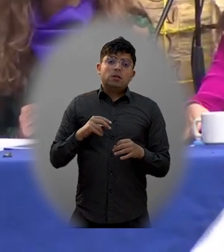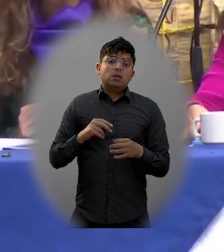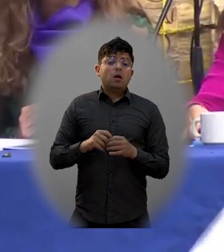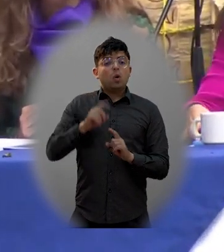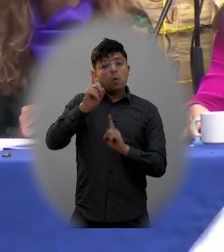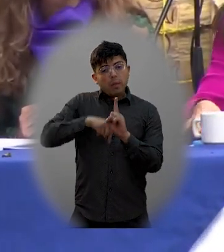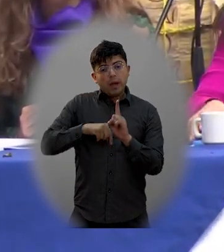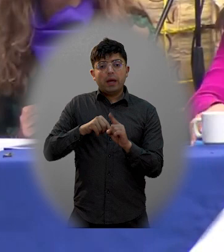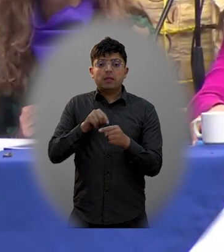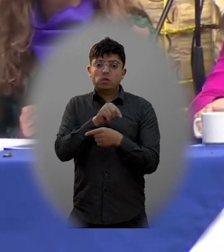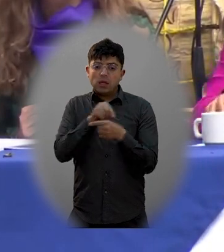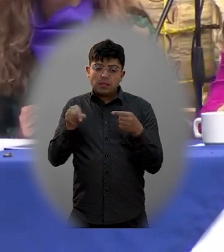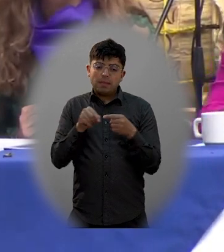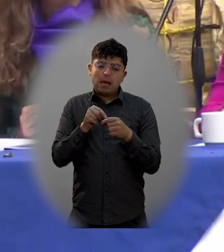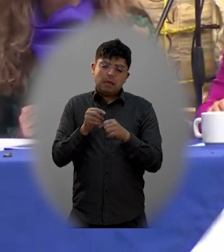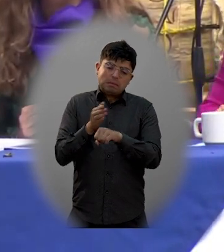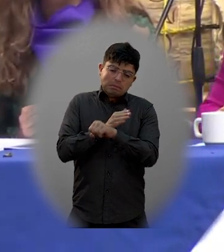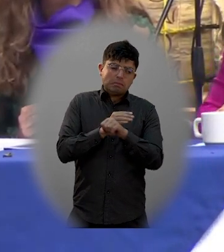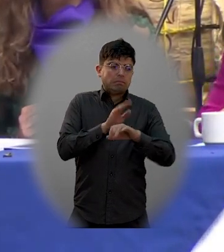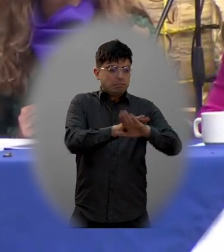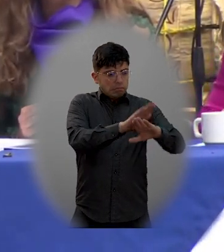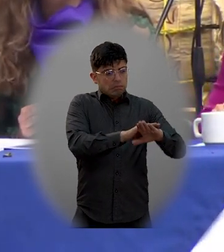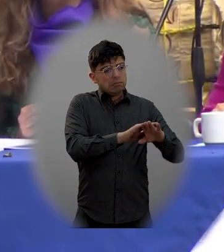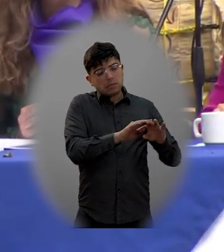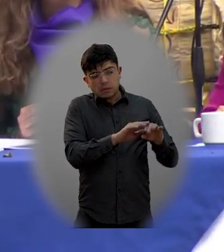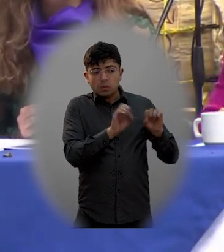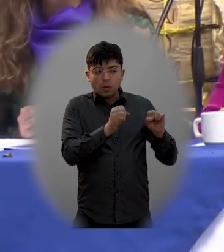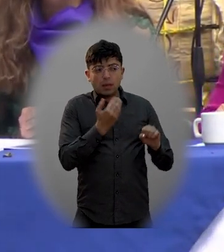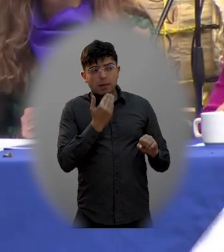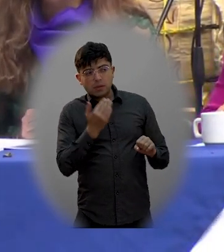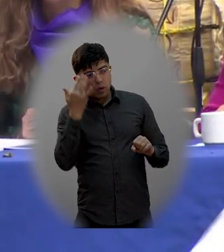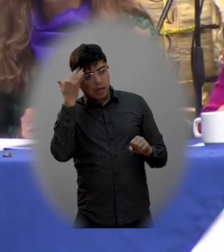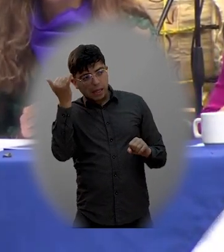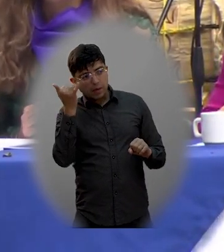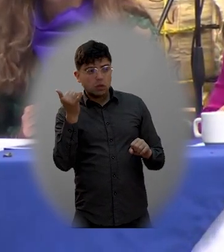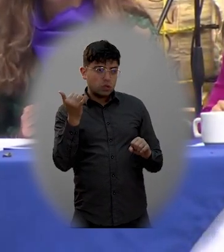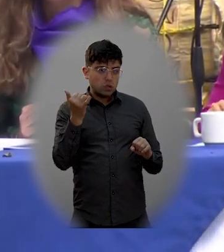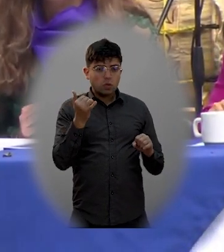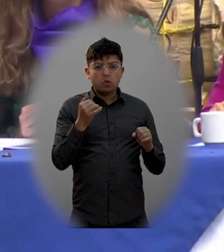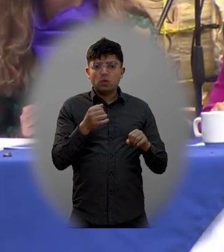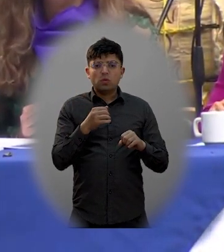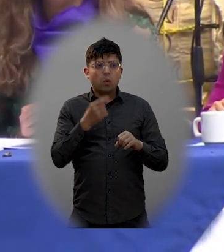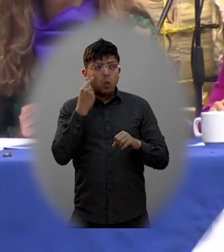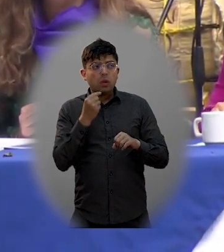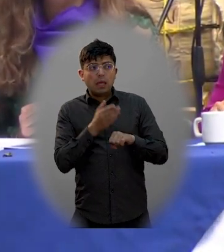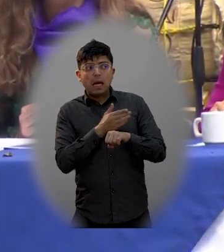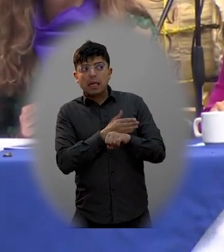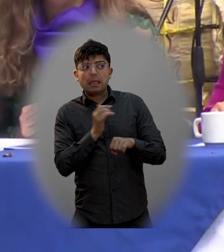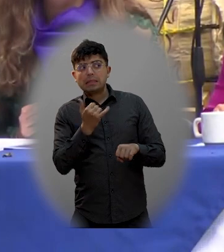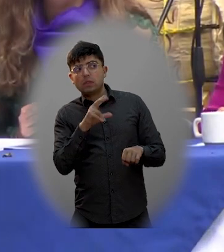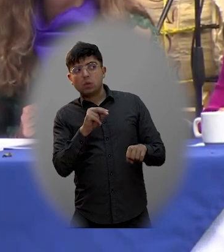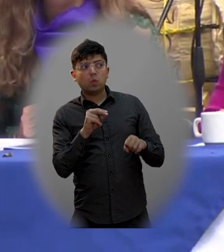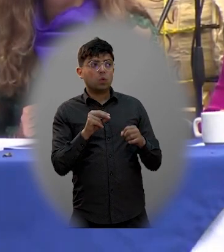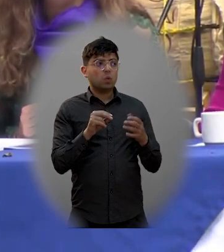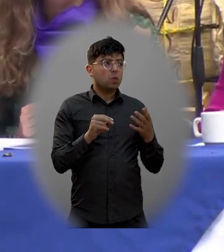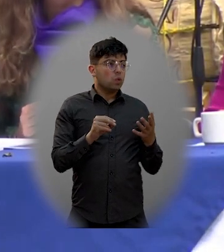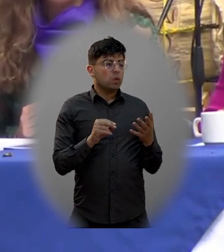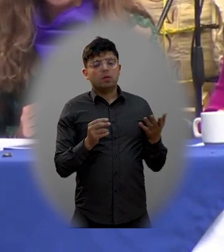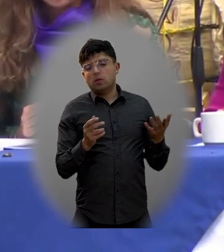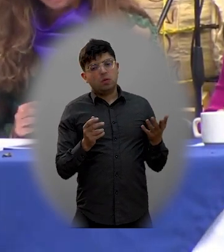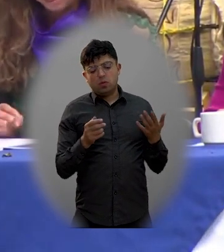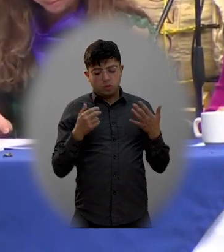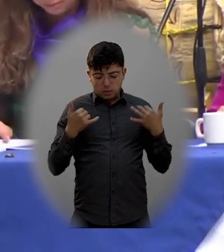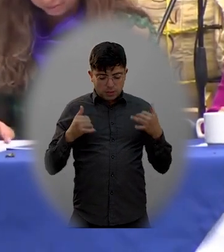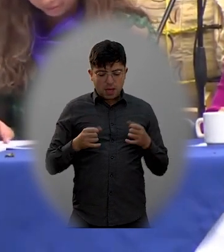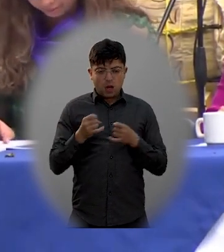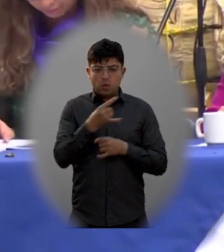todo un mes, toda una semana antes enviando comunicados a ver si se da el permiso académico o no se da, el día antes no, será que sí hay, sino que